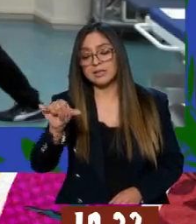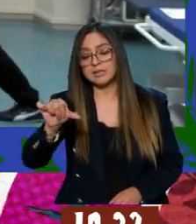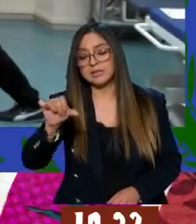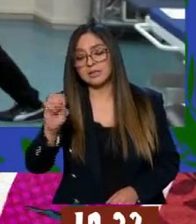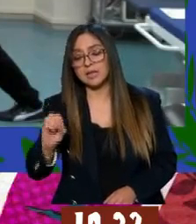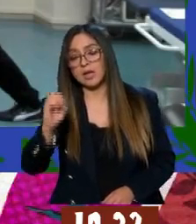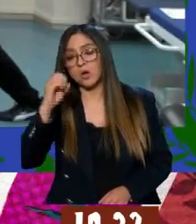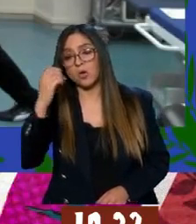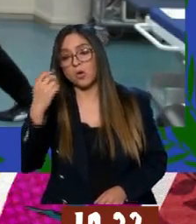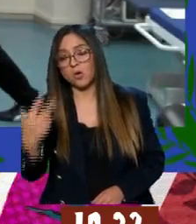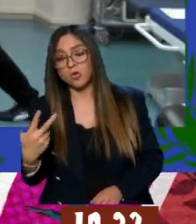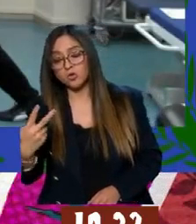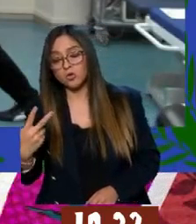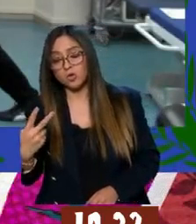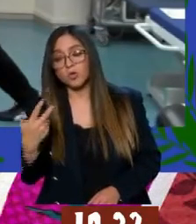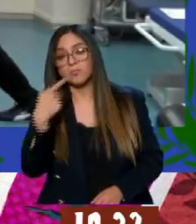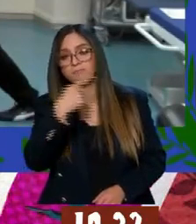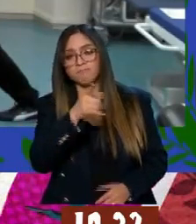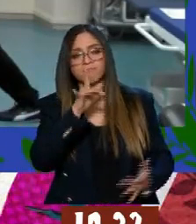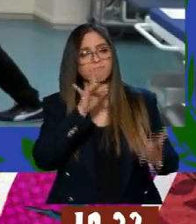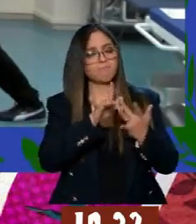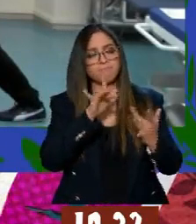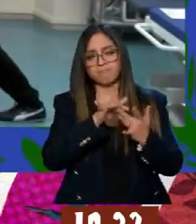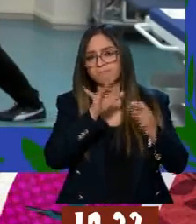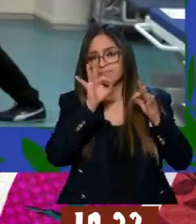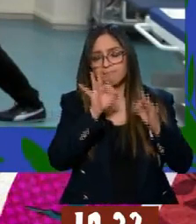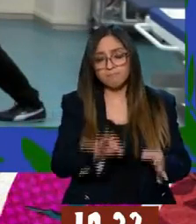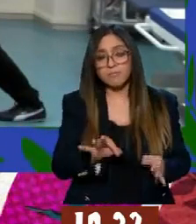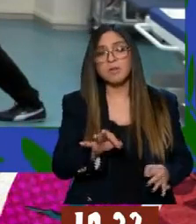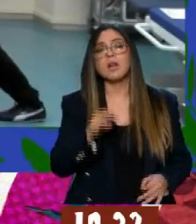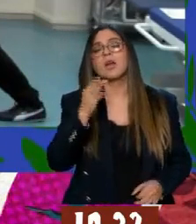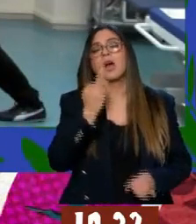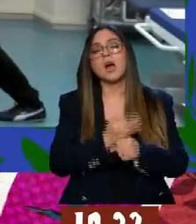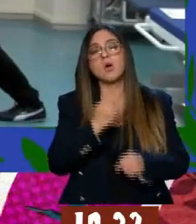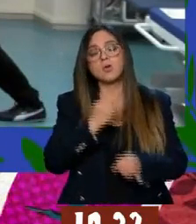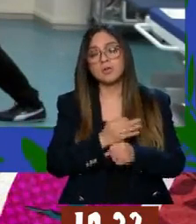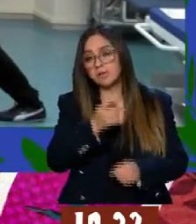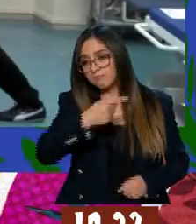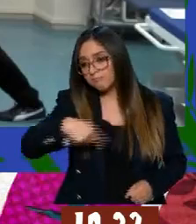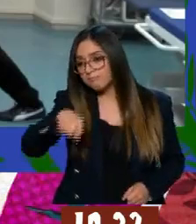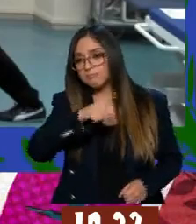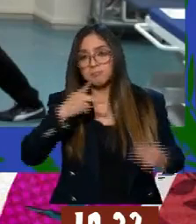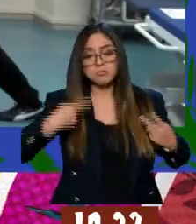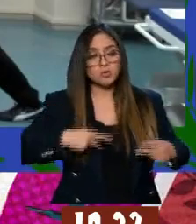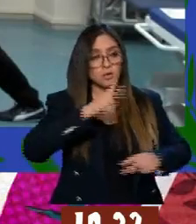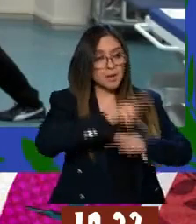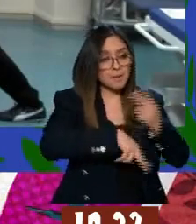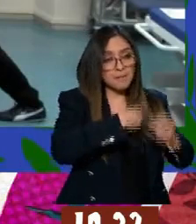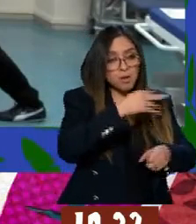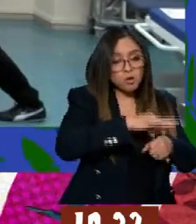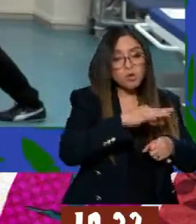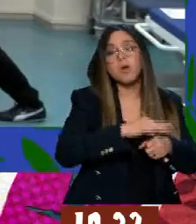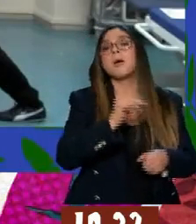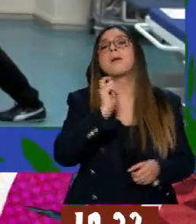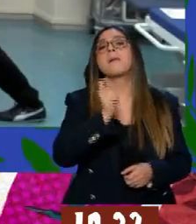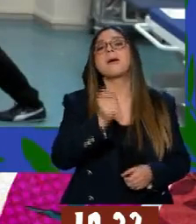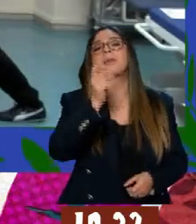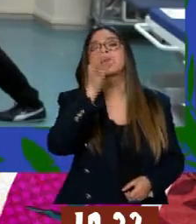1008, ¿sí? Son teléfonos directos, ¿sí? Y estamos haciendo descuentos ahorita 10% en la consulta cardiovascular. Pues está re